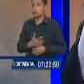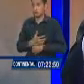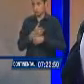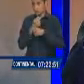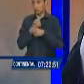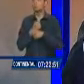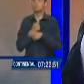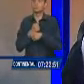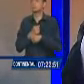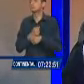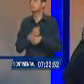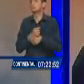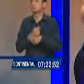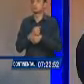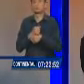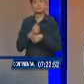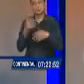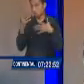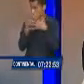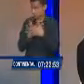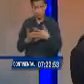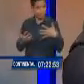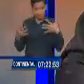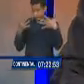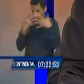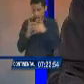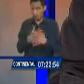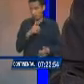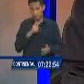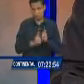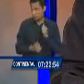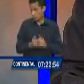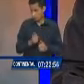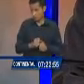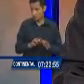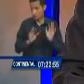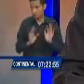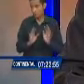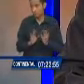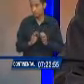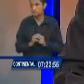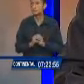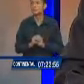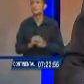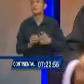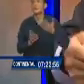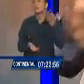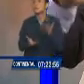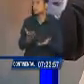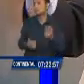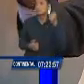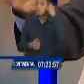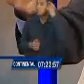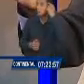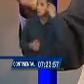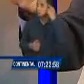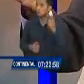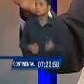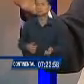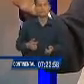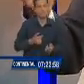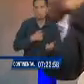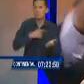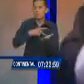no hay que confundir, y ahí viene un problema muy grave, es pensar que se puede mantener un